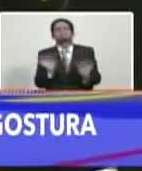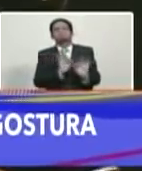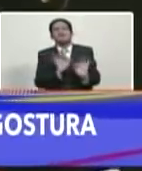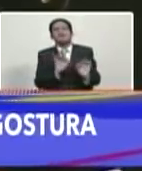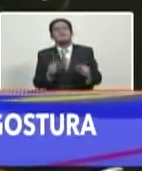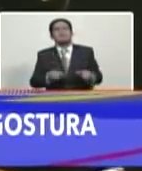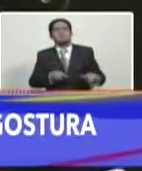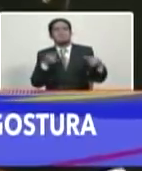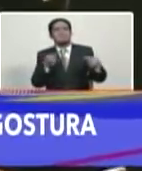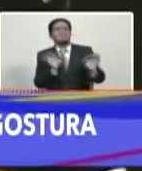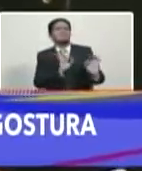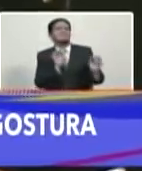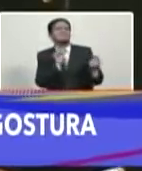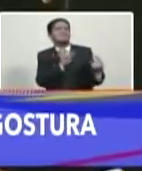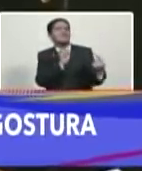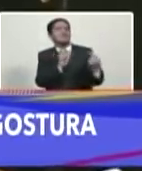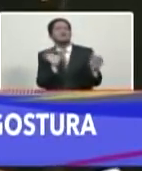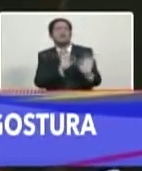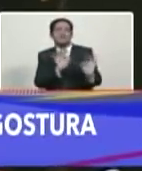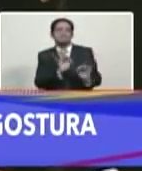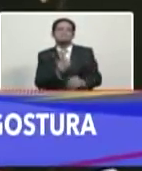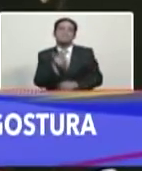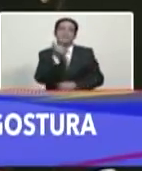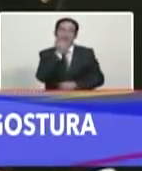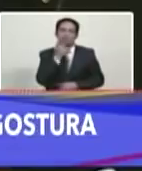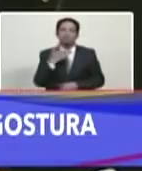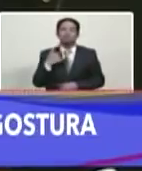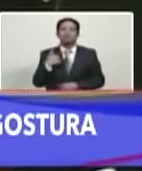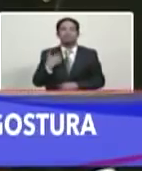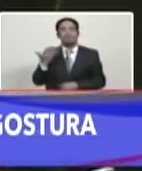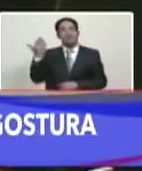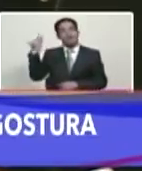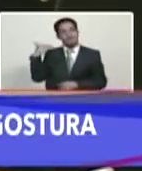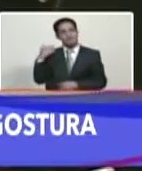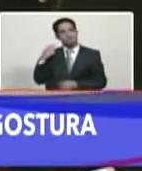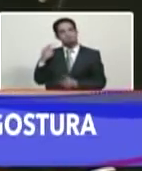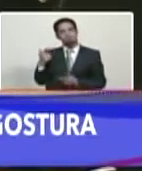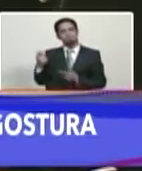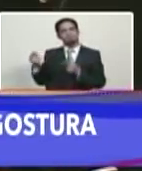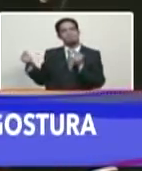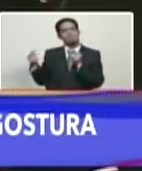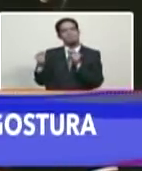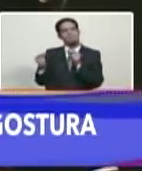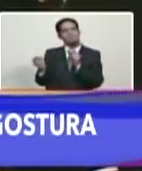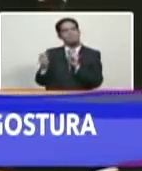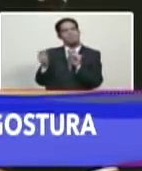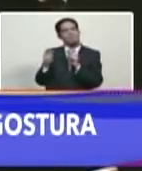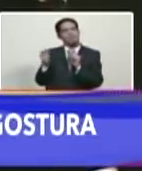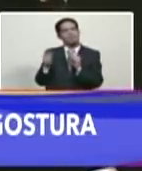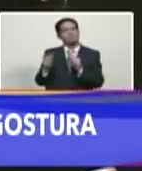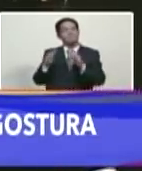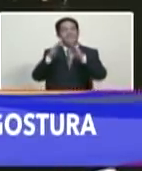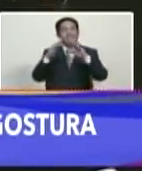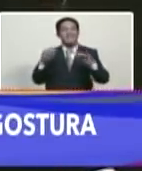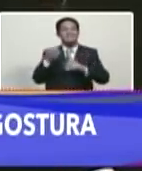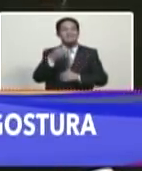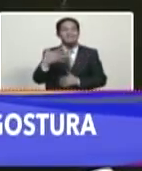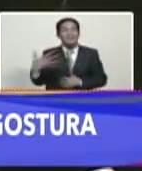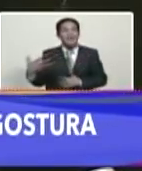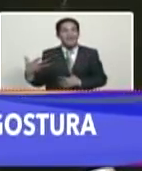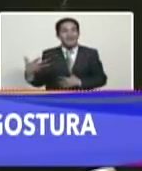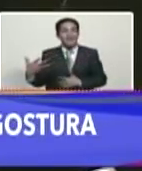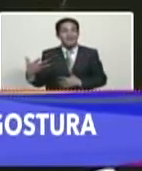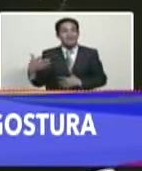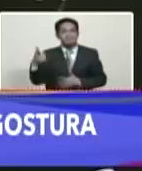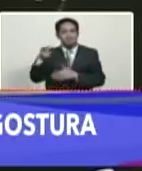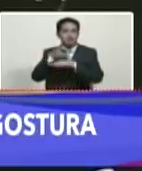error. Yo lo dije en la entrevista ayer. La Casa Blanca se metió, señor